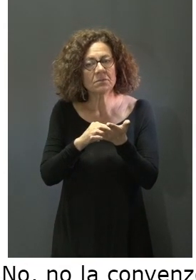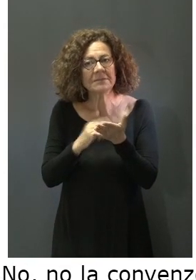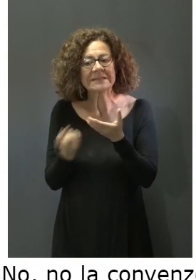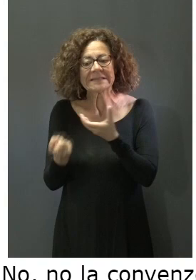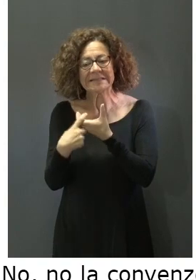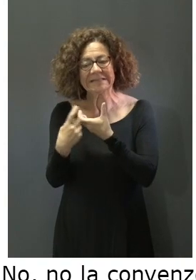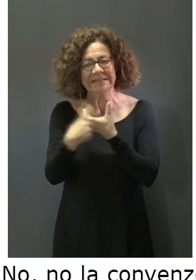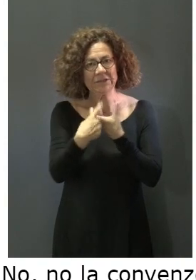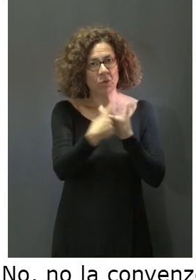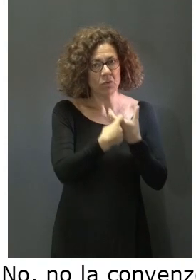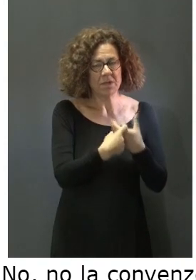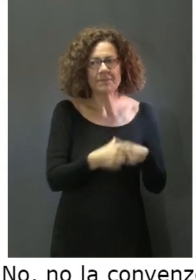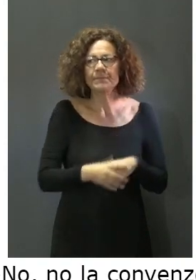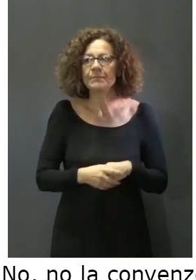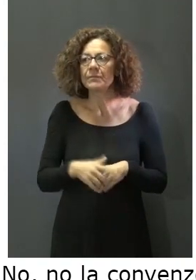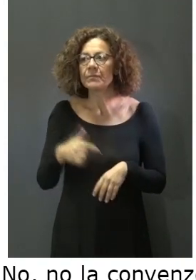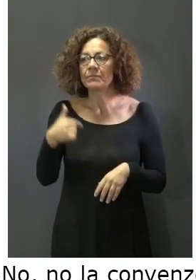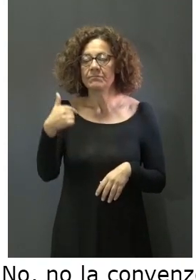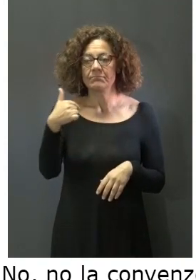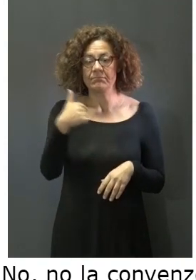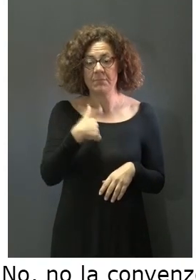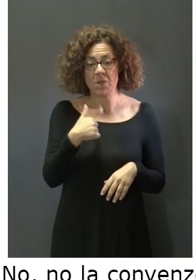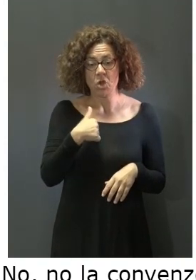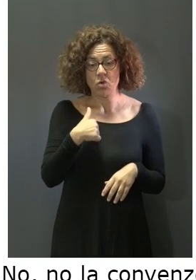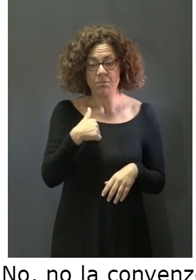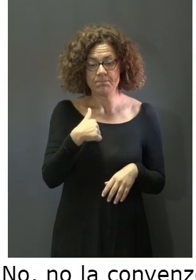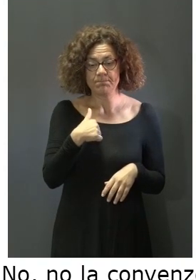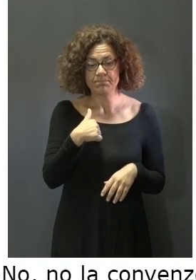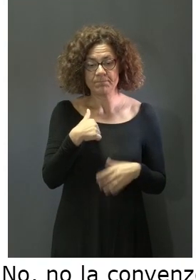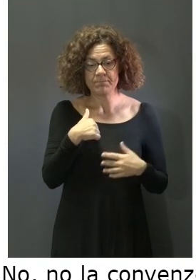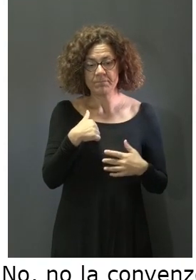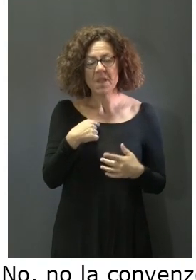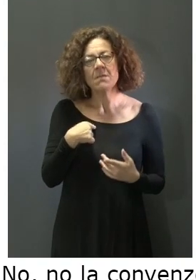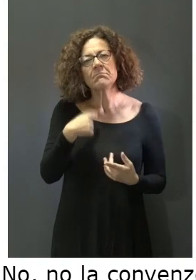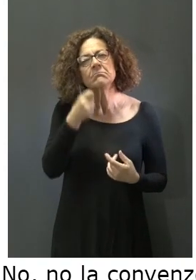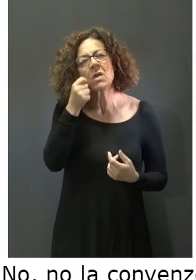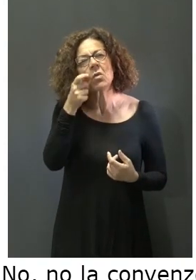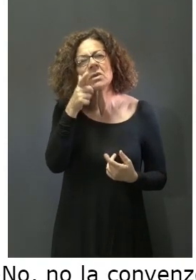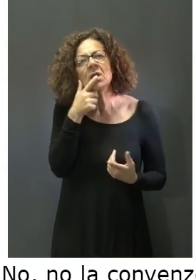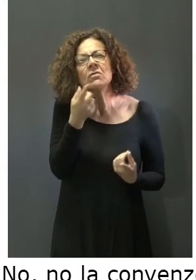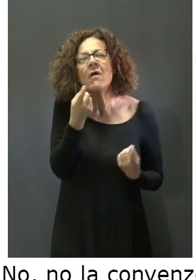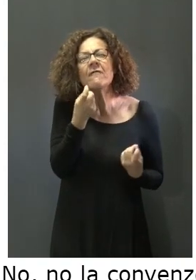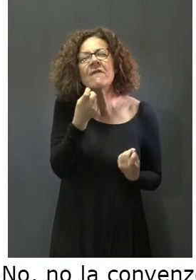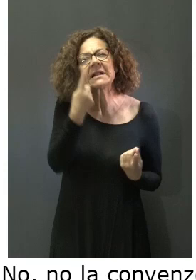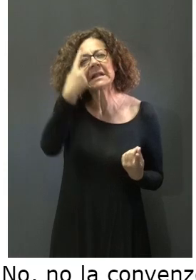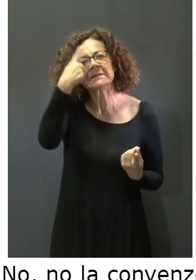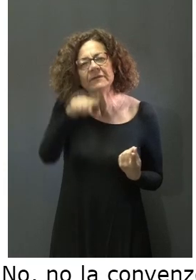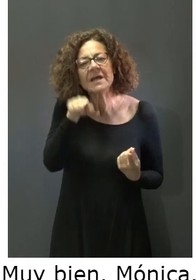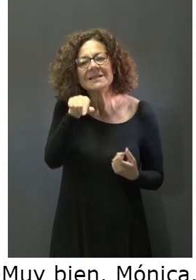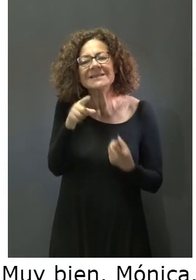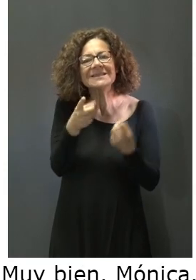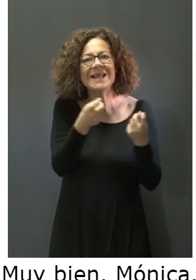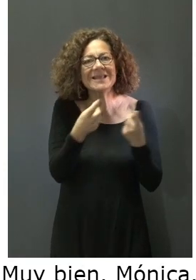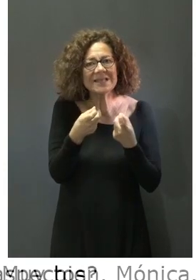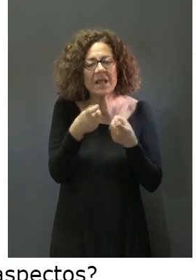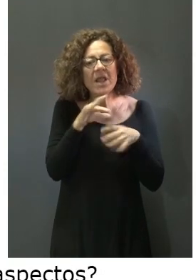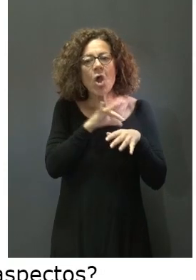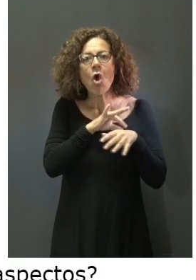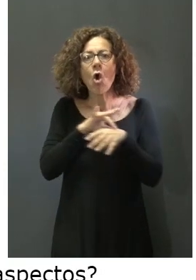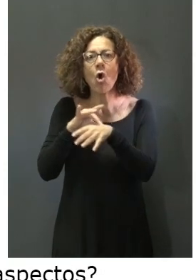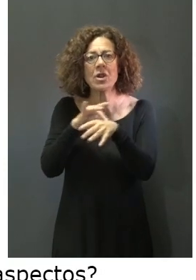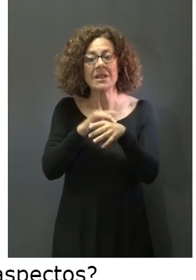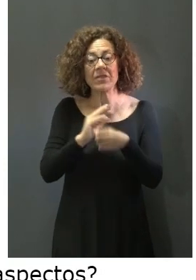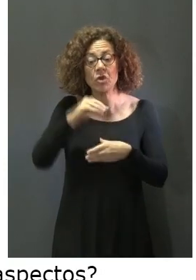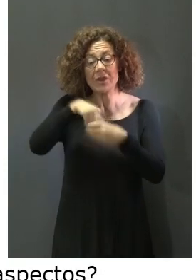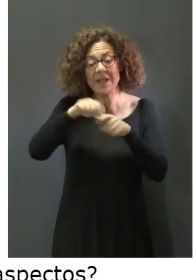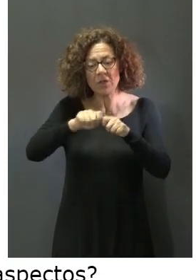estos aspectos. Pues yo lo que veo es que hay una falta de conocimiento de esa necesidad de orientación en el